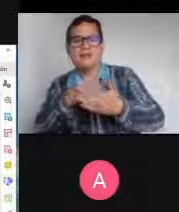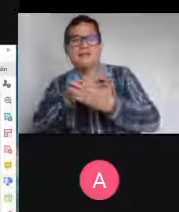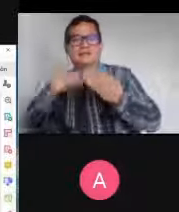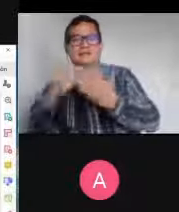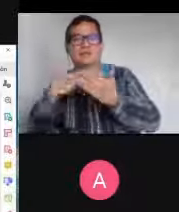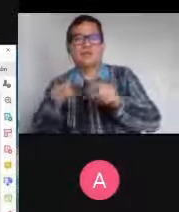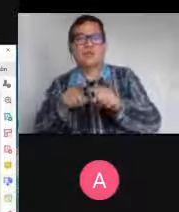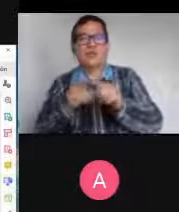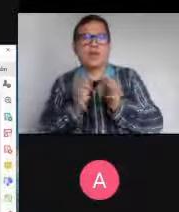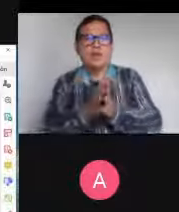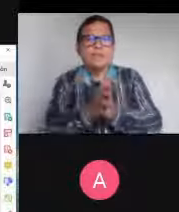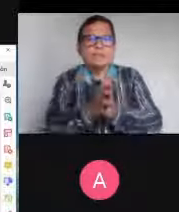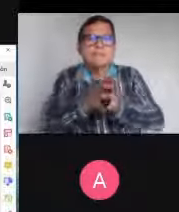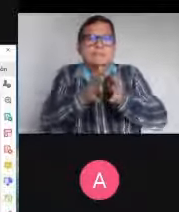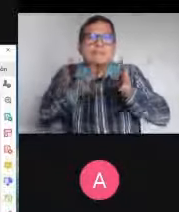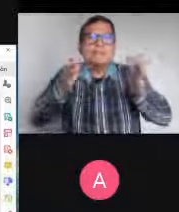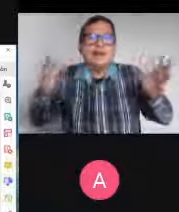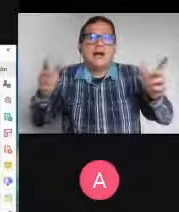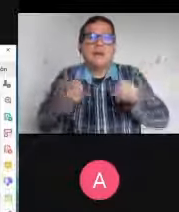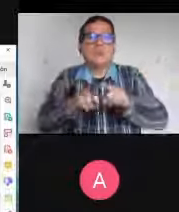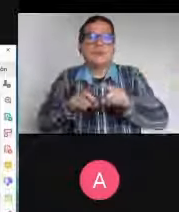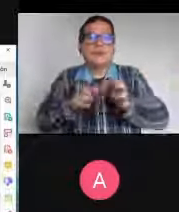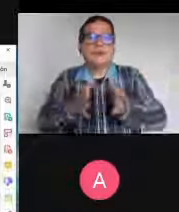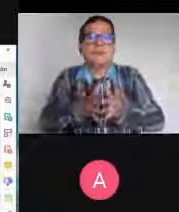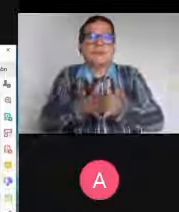un amplificador, para que nos aumente una señal,